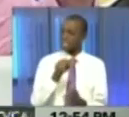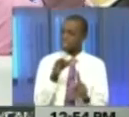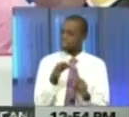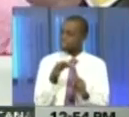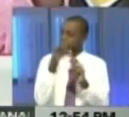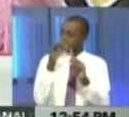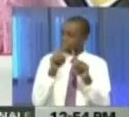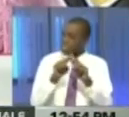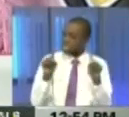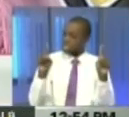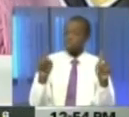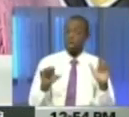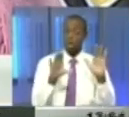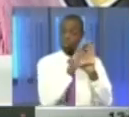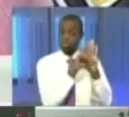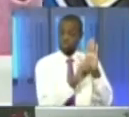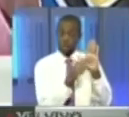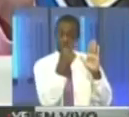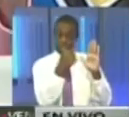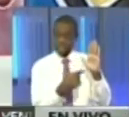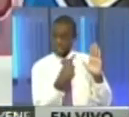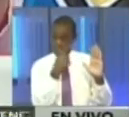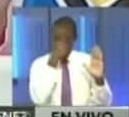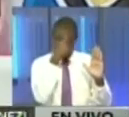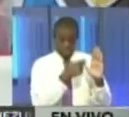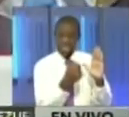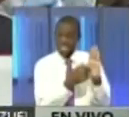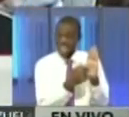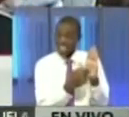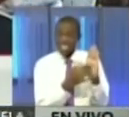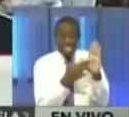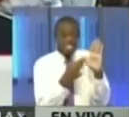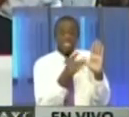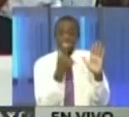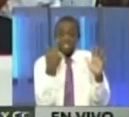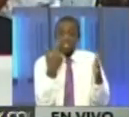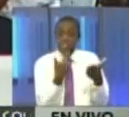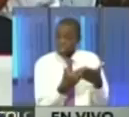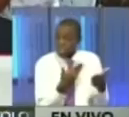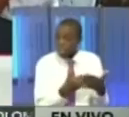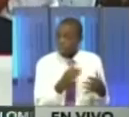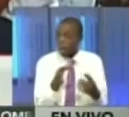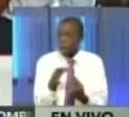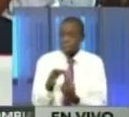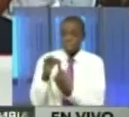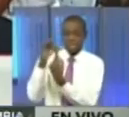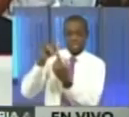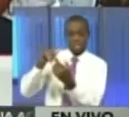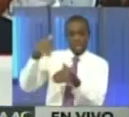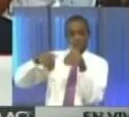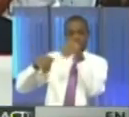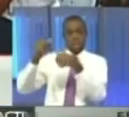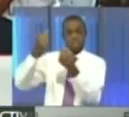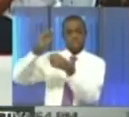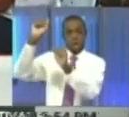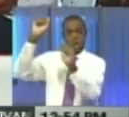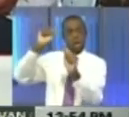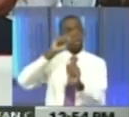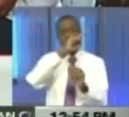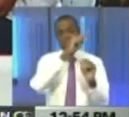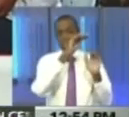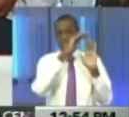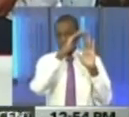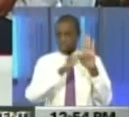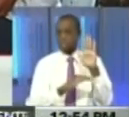atenidos a lo que es la Constitución, porque que le da ese carácter, lo distingue de manera particular. En un referendo revocatorio